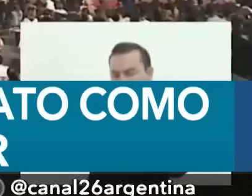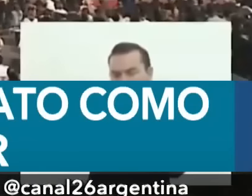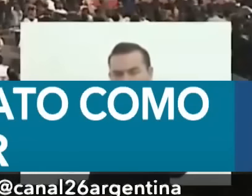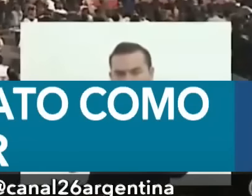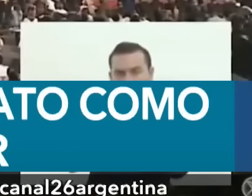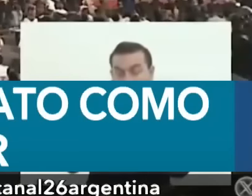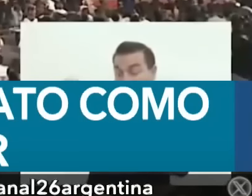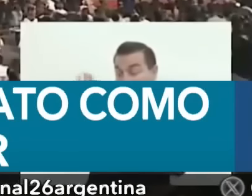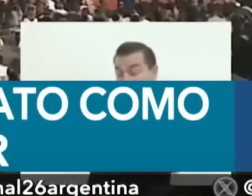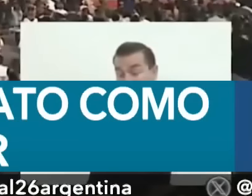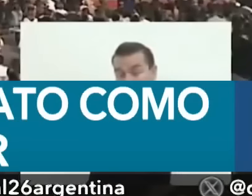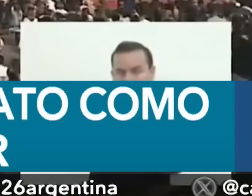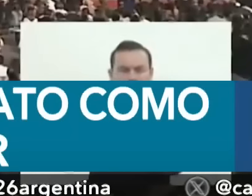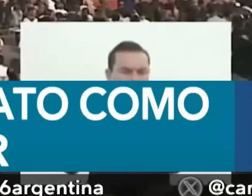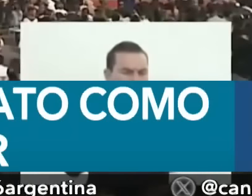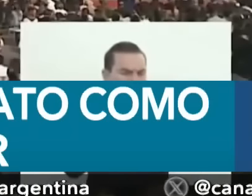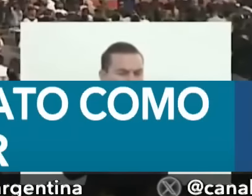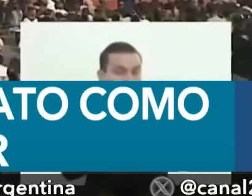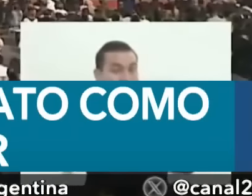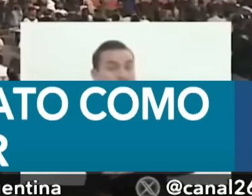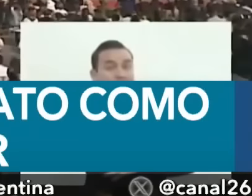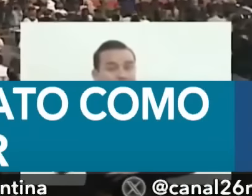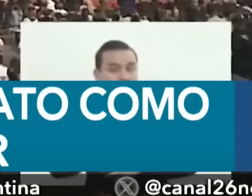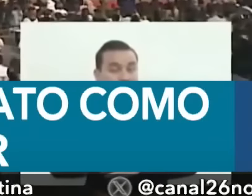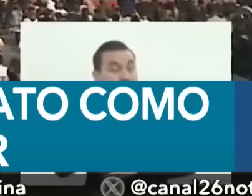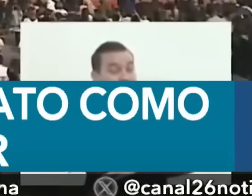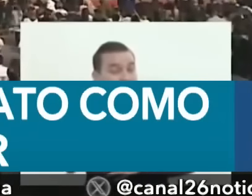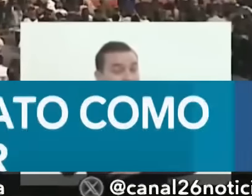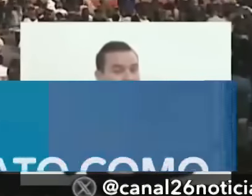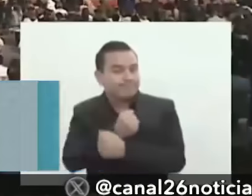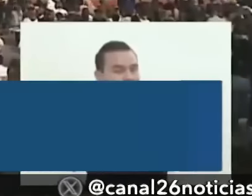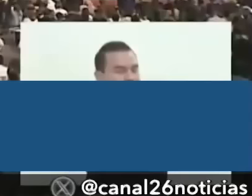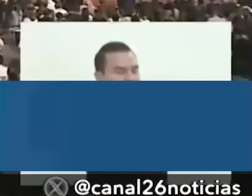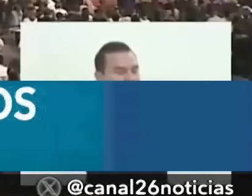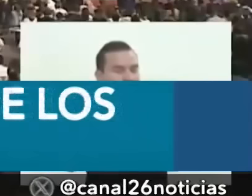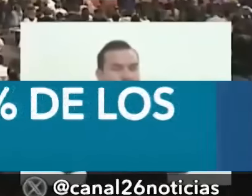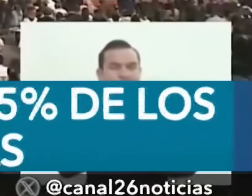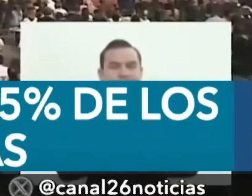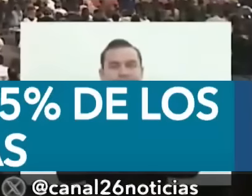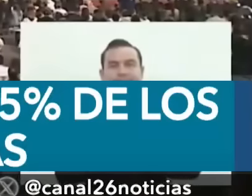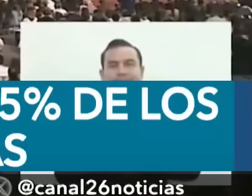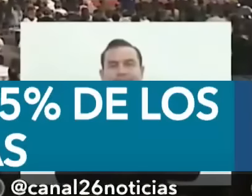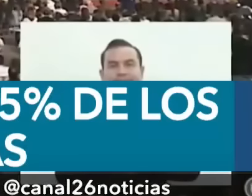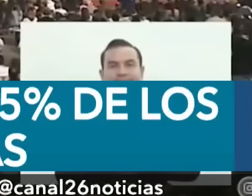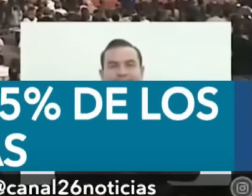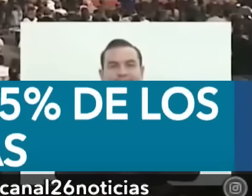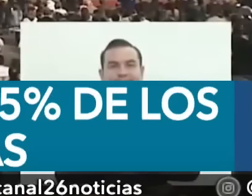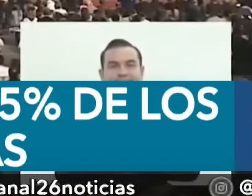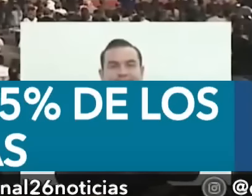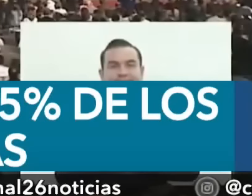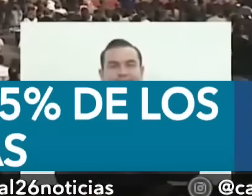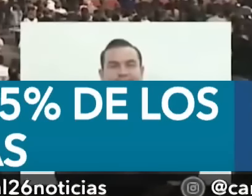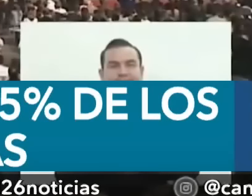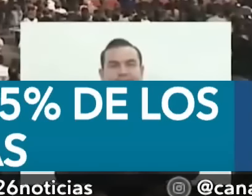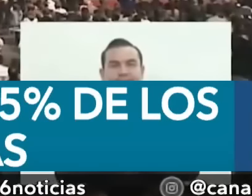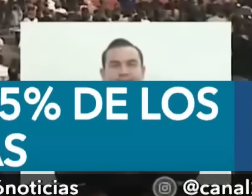decías, asume su segundo mandato. Exactamente. Algunos datos más para agregar. El presidente de Argentina, por ejemplo, Javier Milei, fue recibido